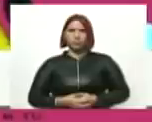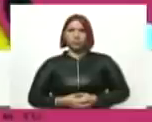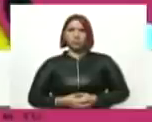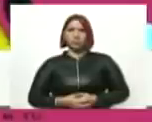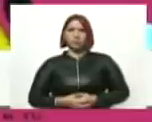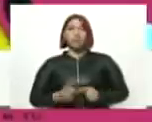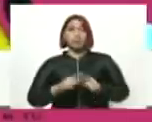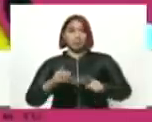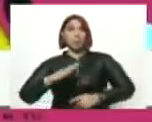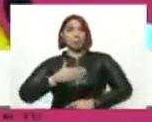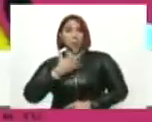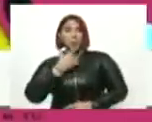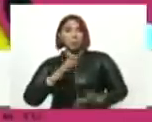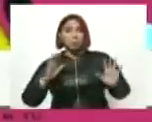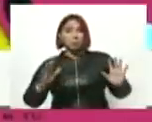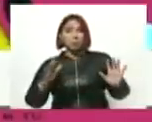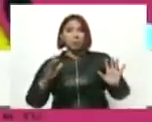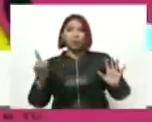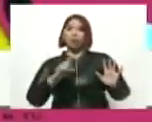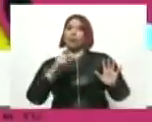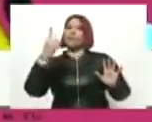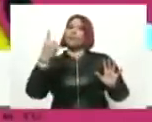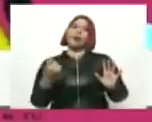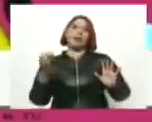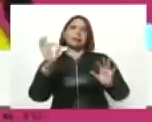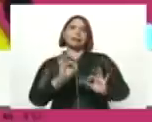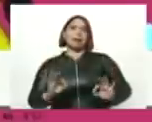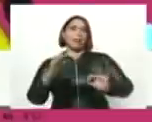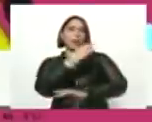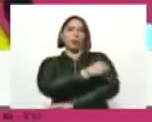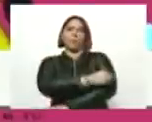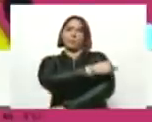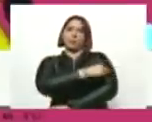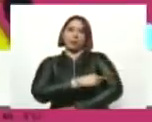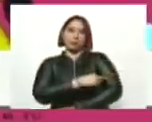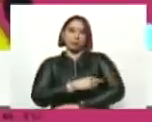¿verdad? Pero yo sí puedo decir que no falte nada en el hospital.